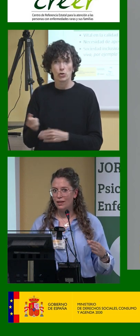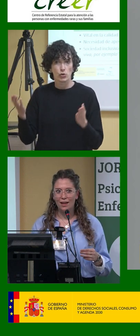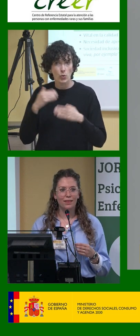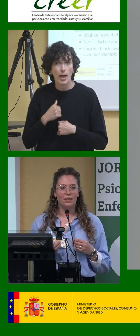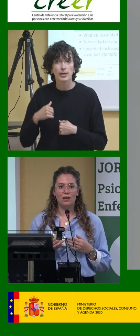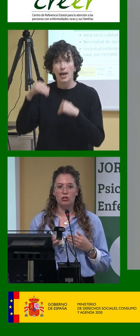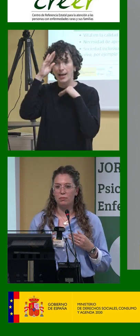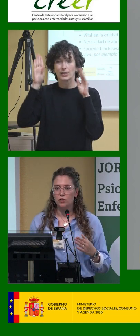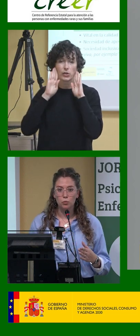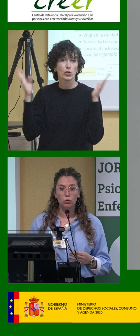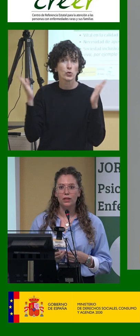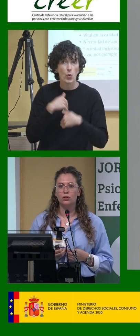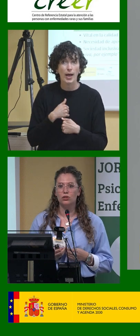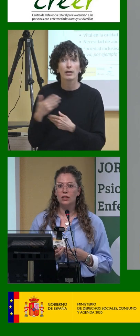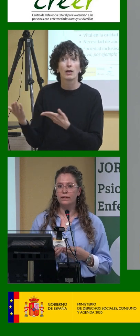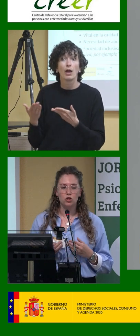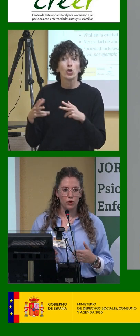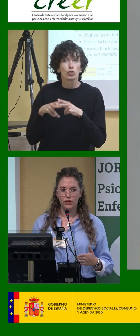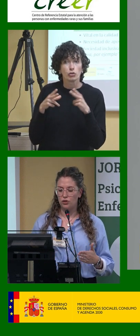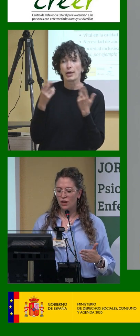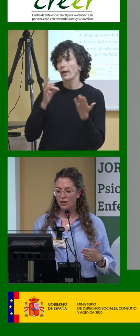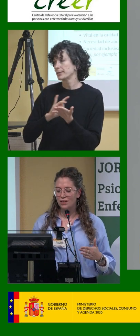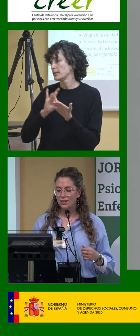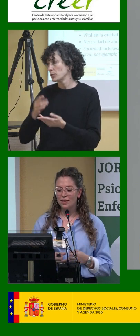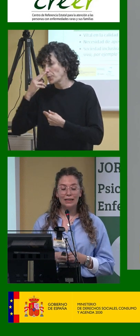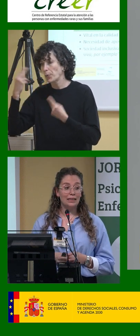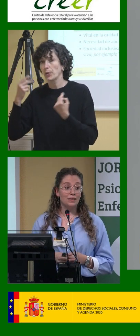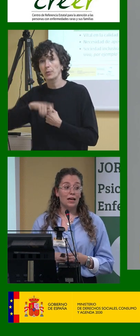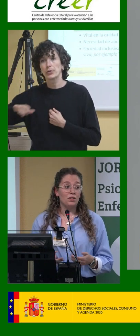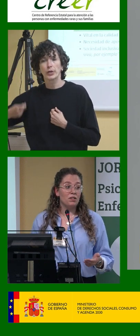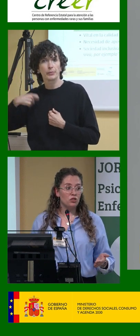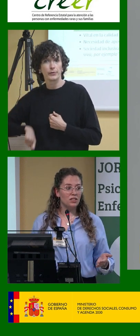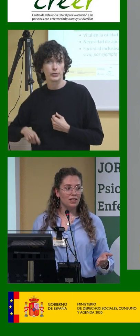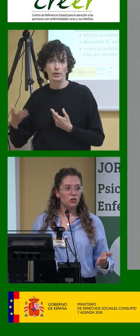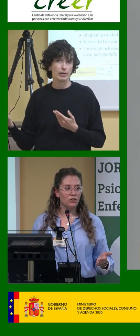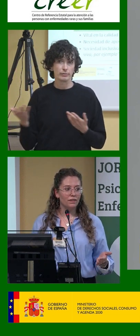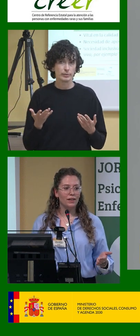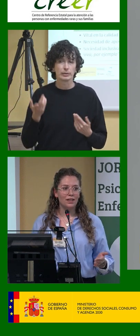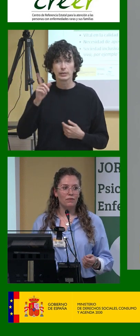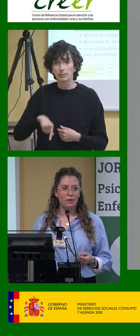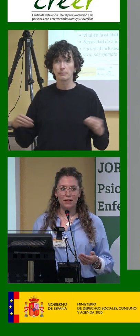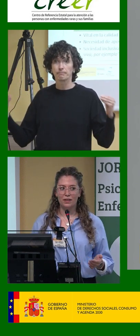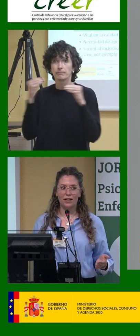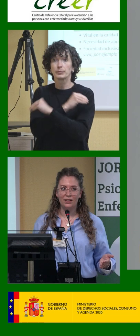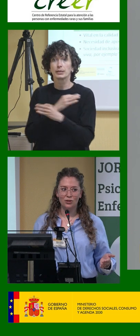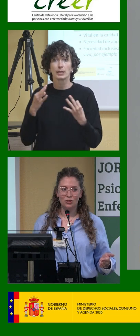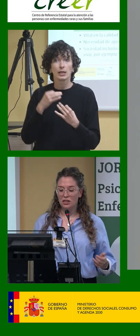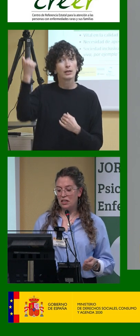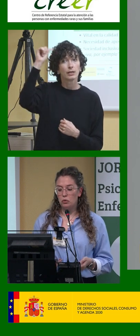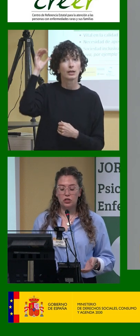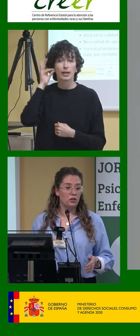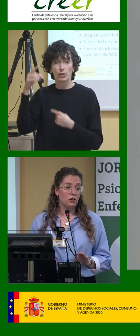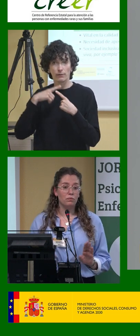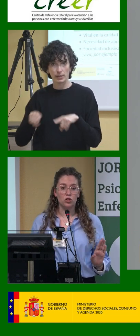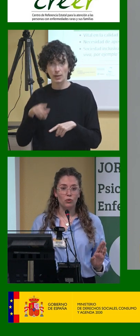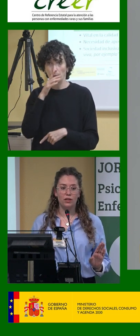la sociedad, de los servicios públicos, de los profesionales. También vemos esta discordancia en la diferencia entre géneros. En